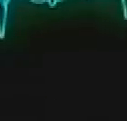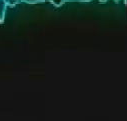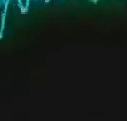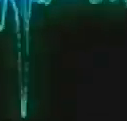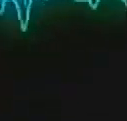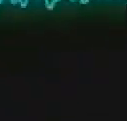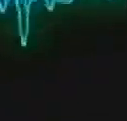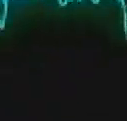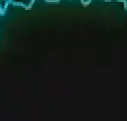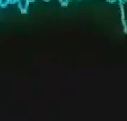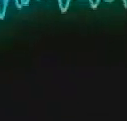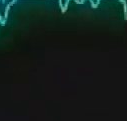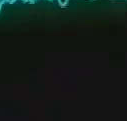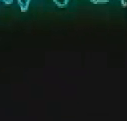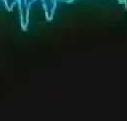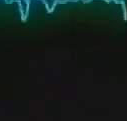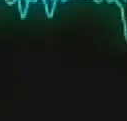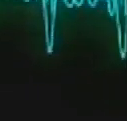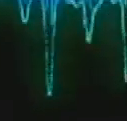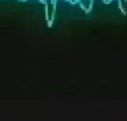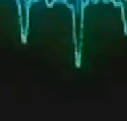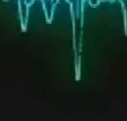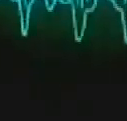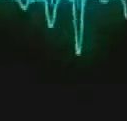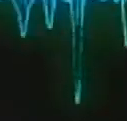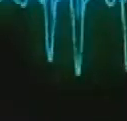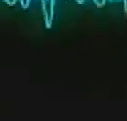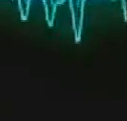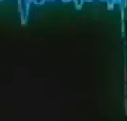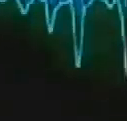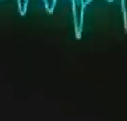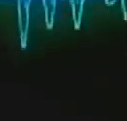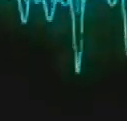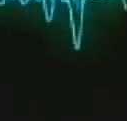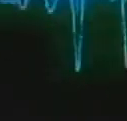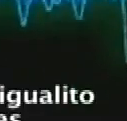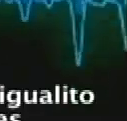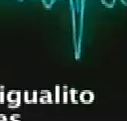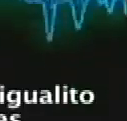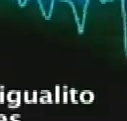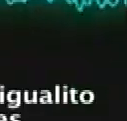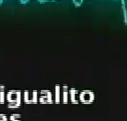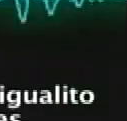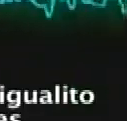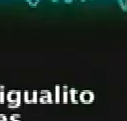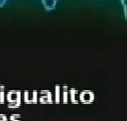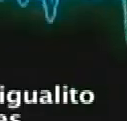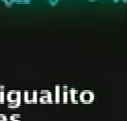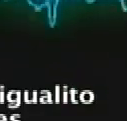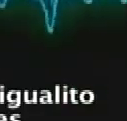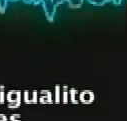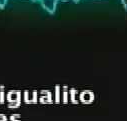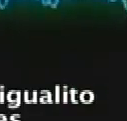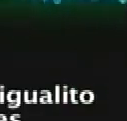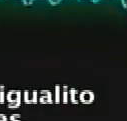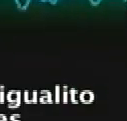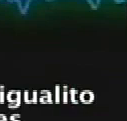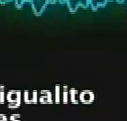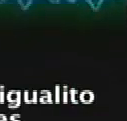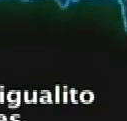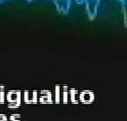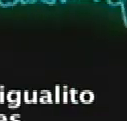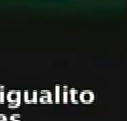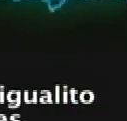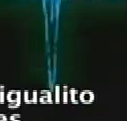Suficientemente lejos. Repito, suficientemente lejos. Se salió el grupo porque con el manos libres igualito